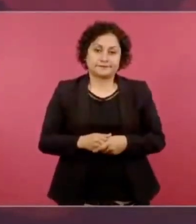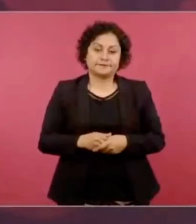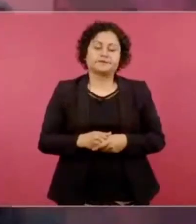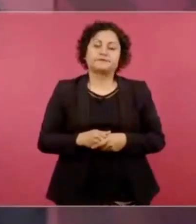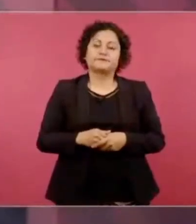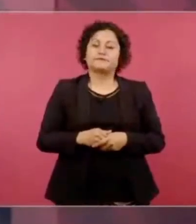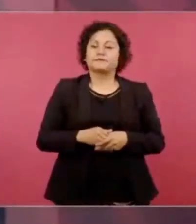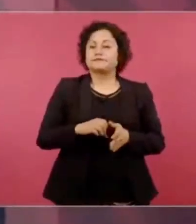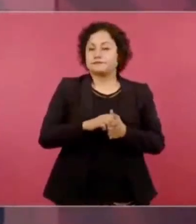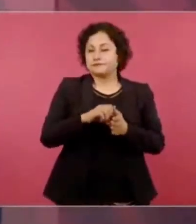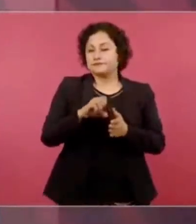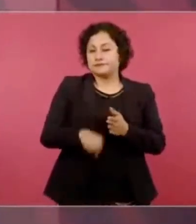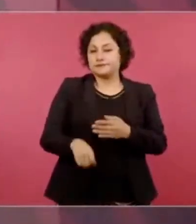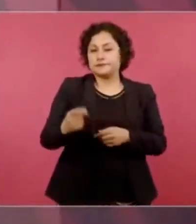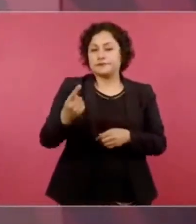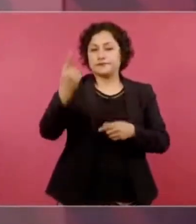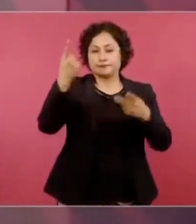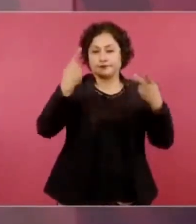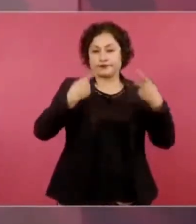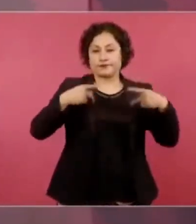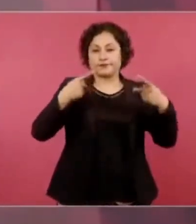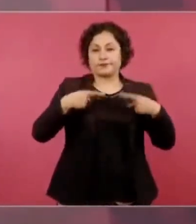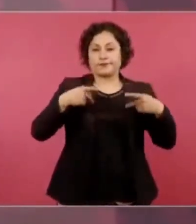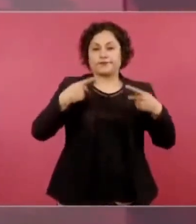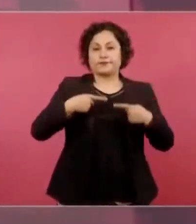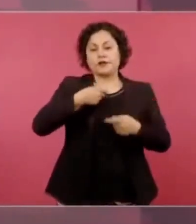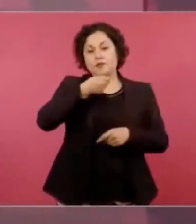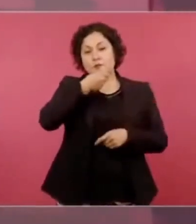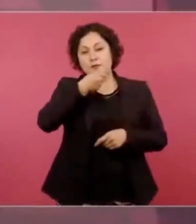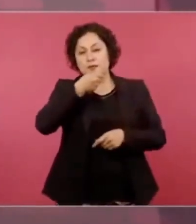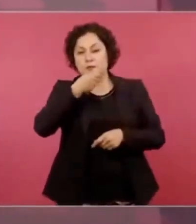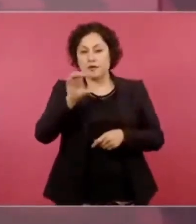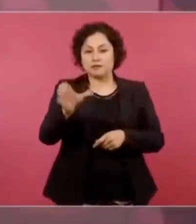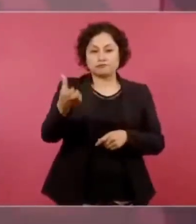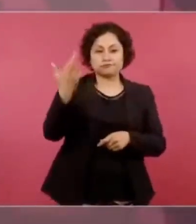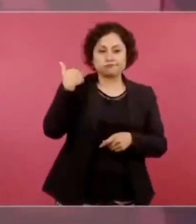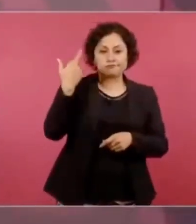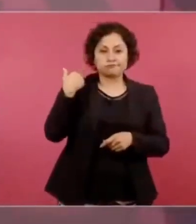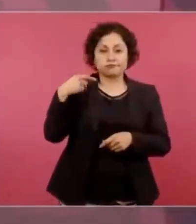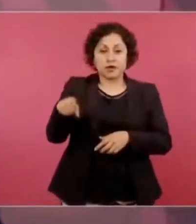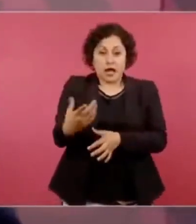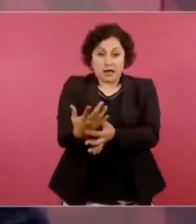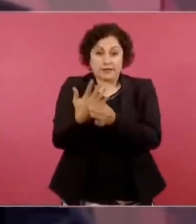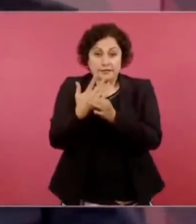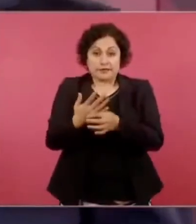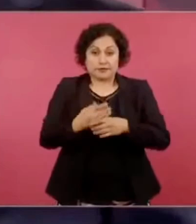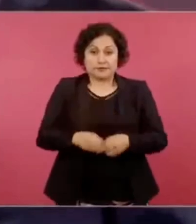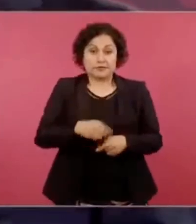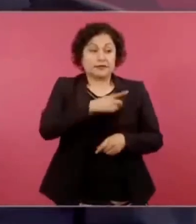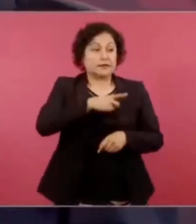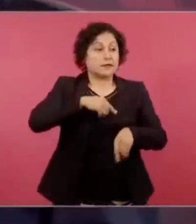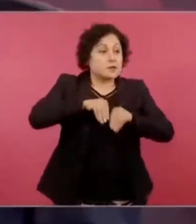conductor de un programa de radio, hay que mentir, hay que mentir, hay que mentir, hay que mentir.